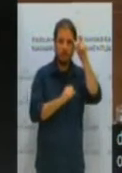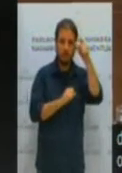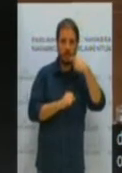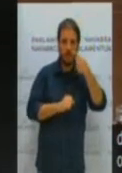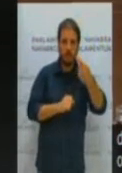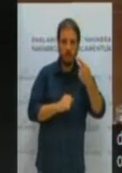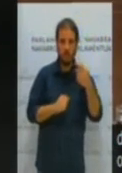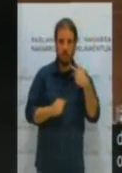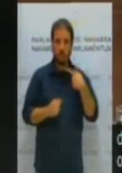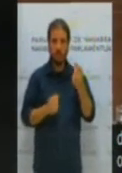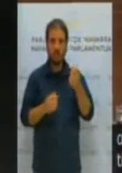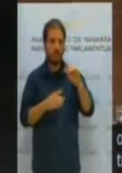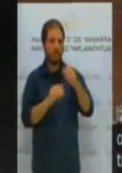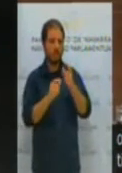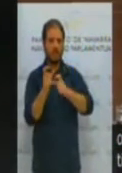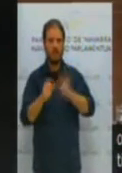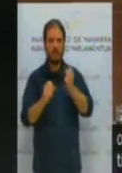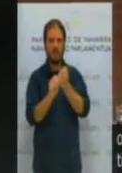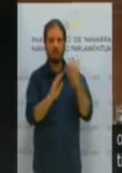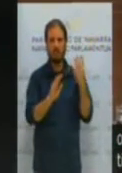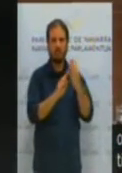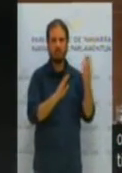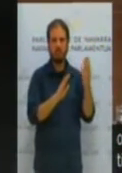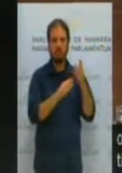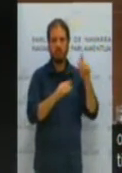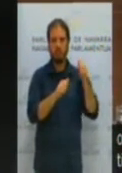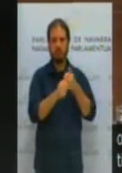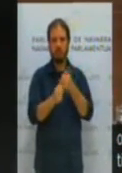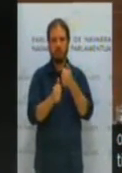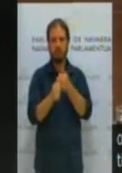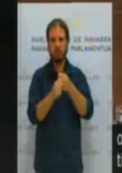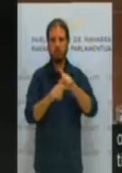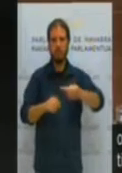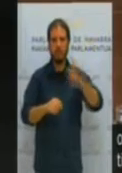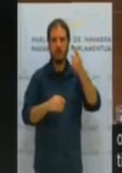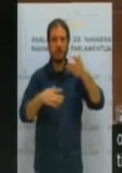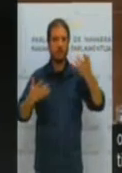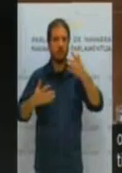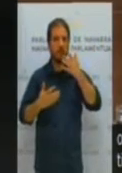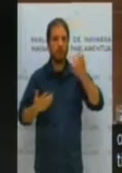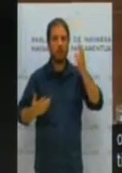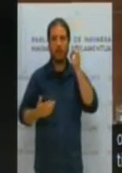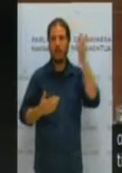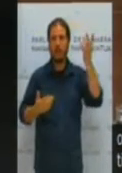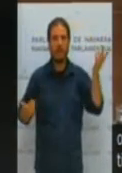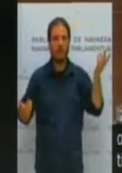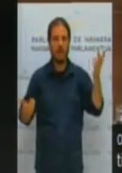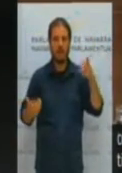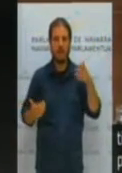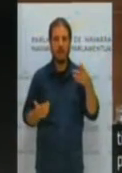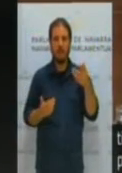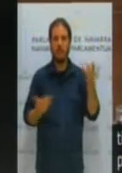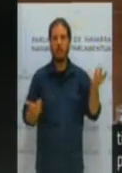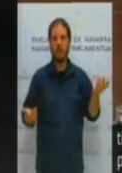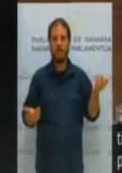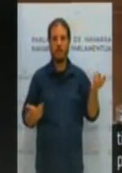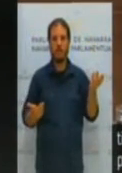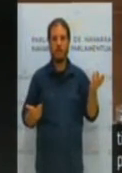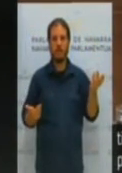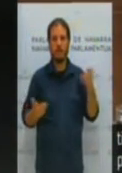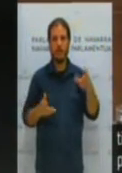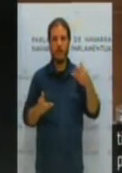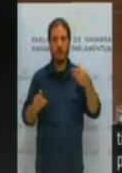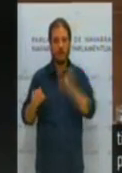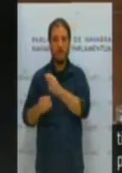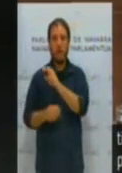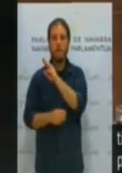la relativa a poner a esa idea de poner patas arriba la avenida de Pío